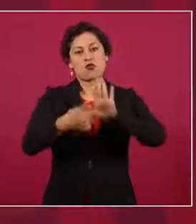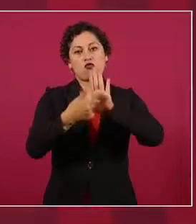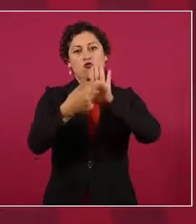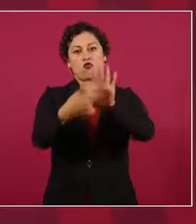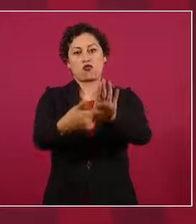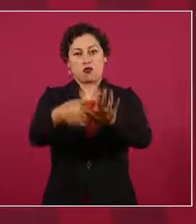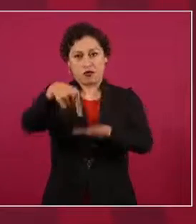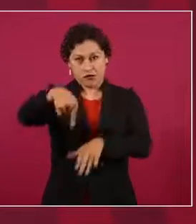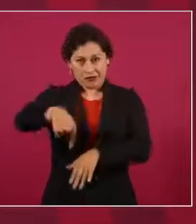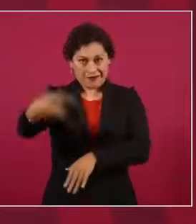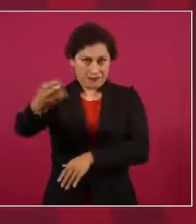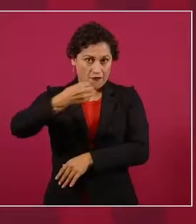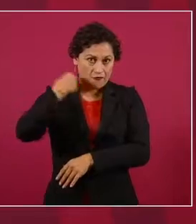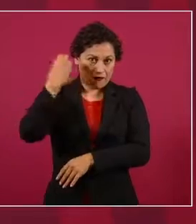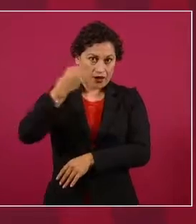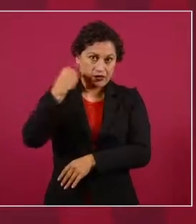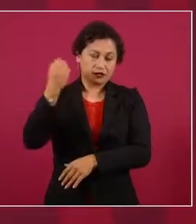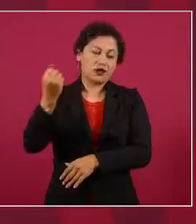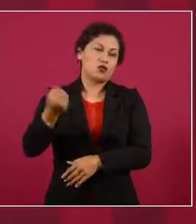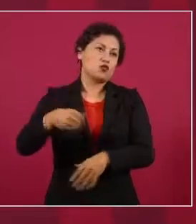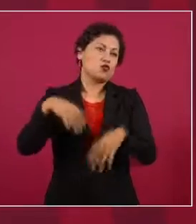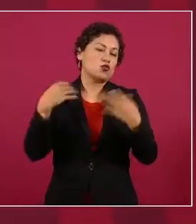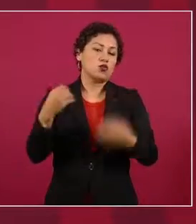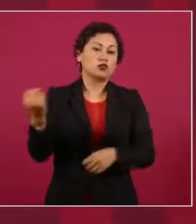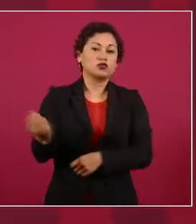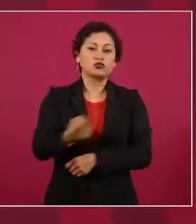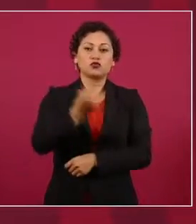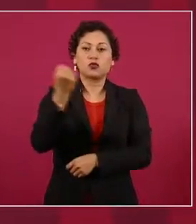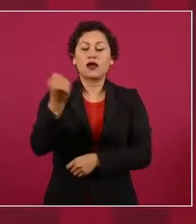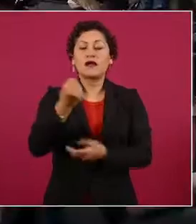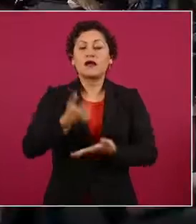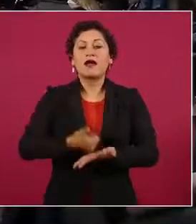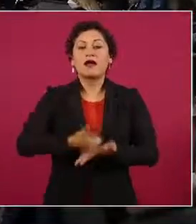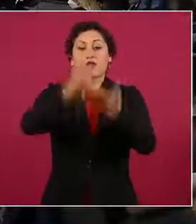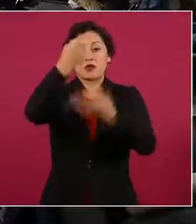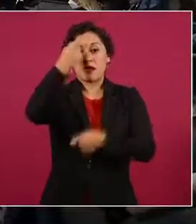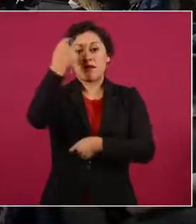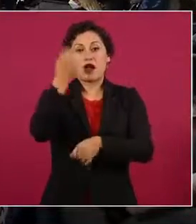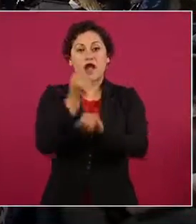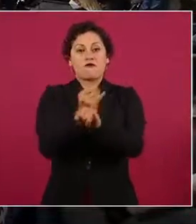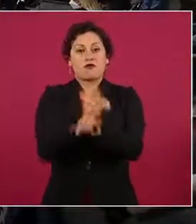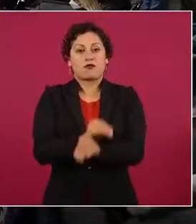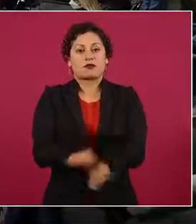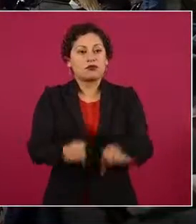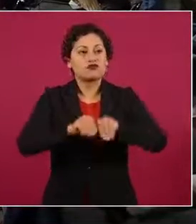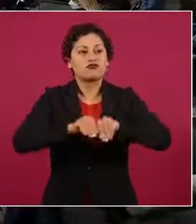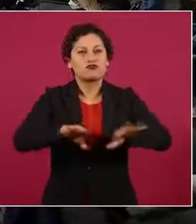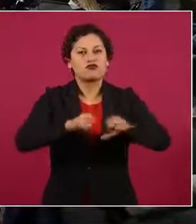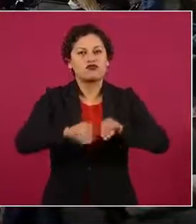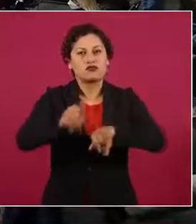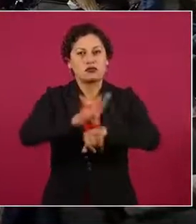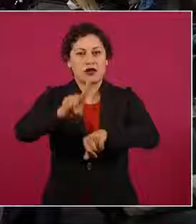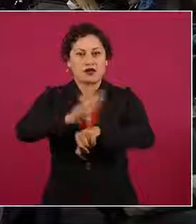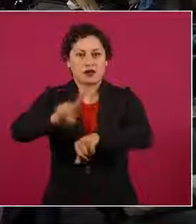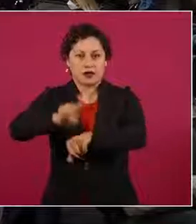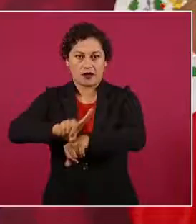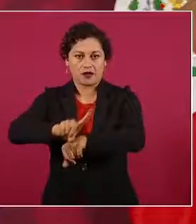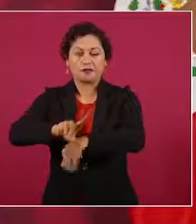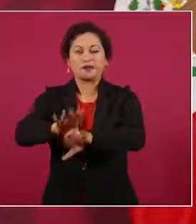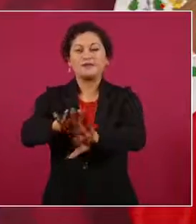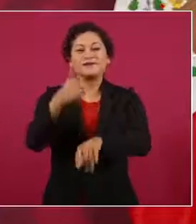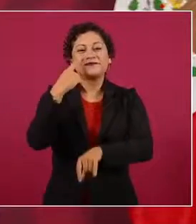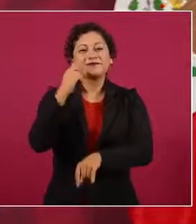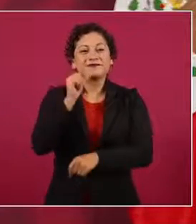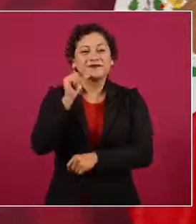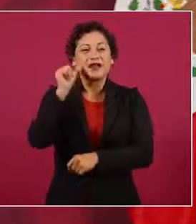estas conferencias que nos ayudan a estar informando. Ayer, por ejemplo, me preguntaban